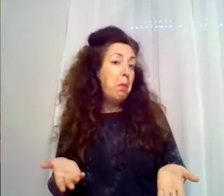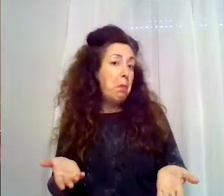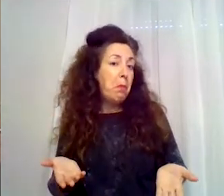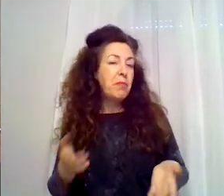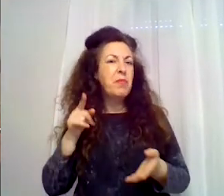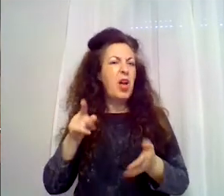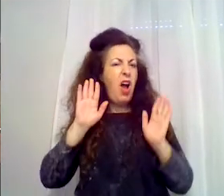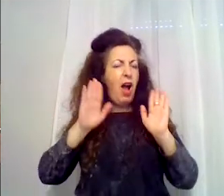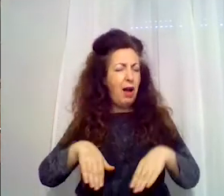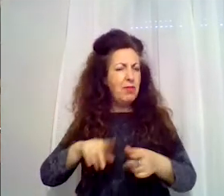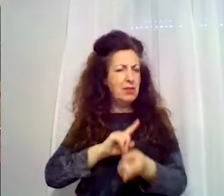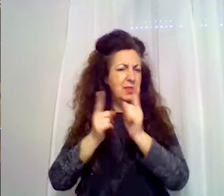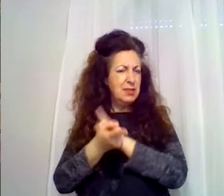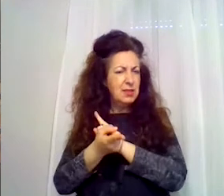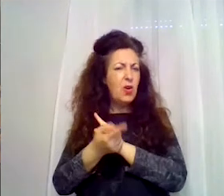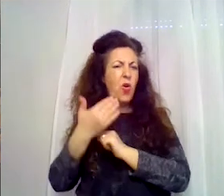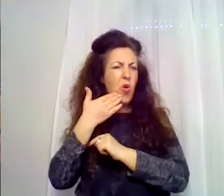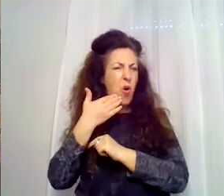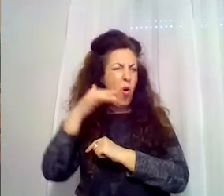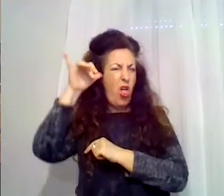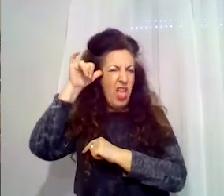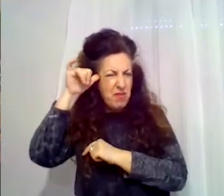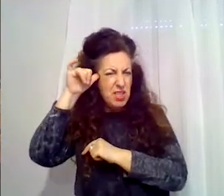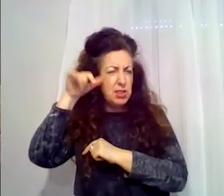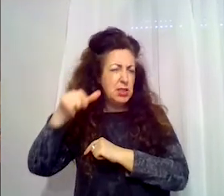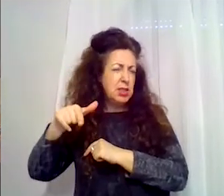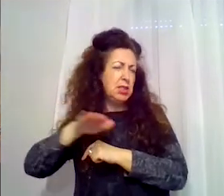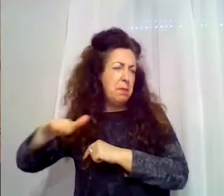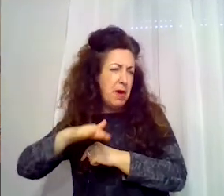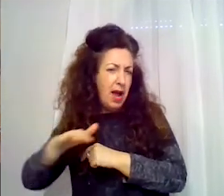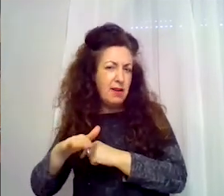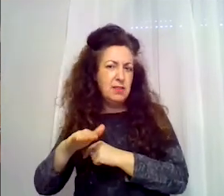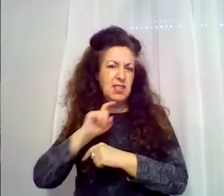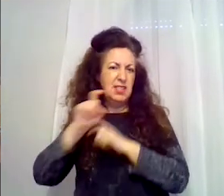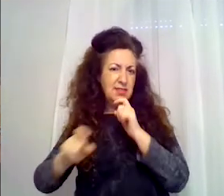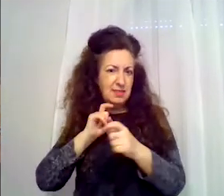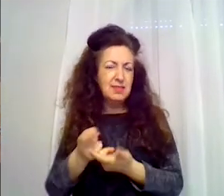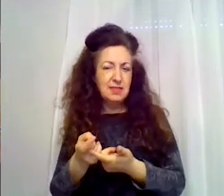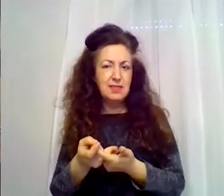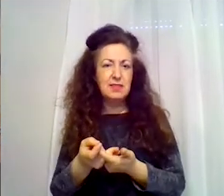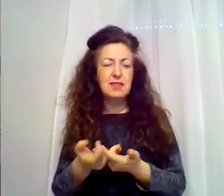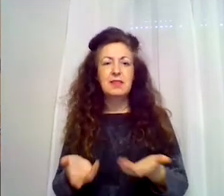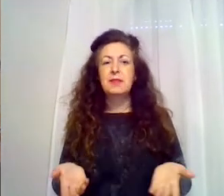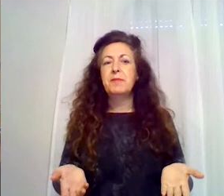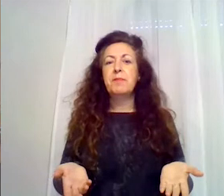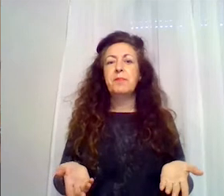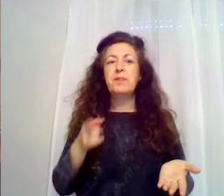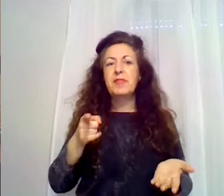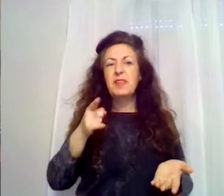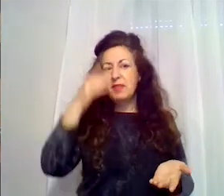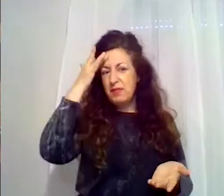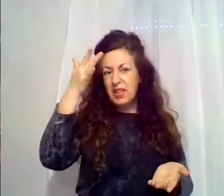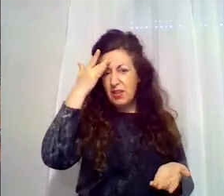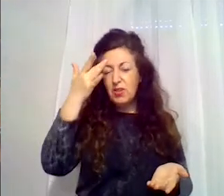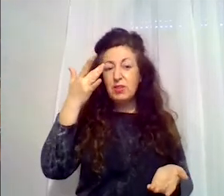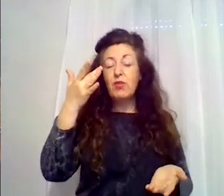tarde. Fíjate que Séneca, que no se le puede, ¿verdad?, acusar, ¿verdad?, es decir, de excederse